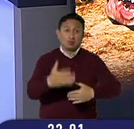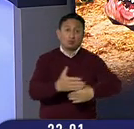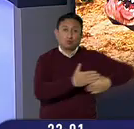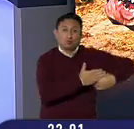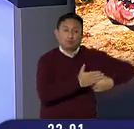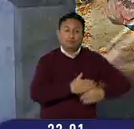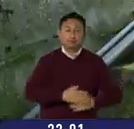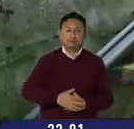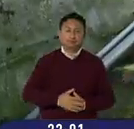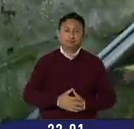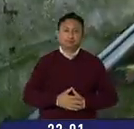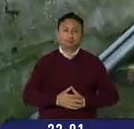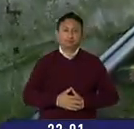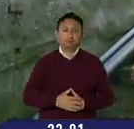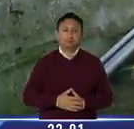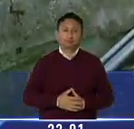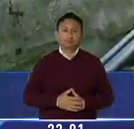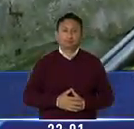pequeños.